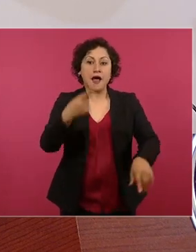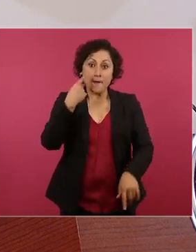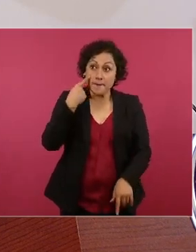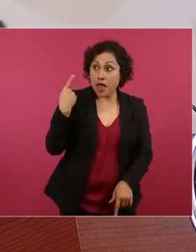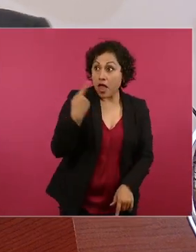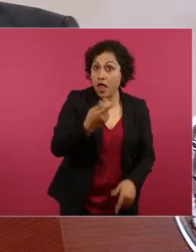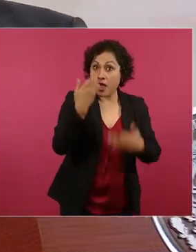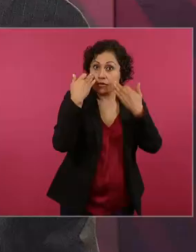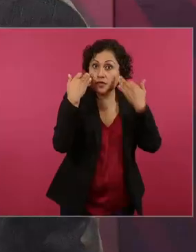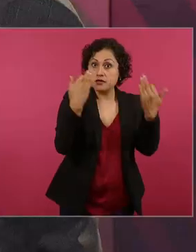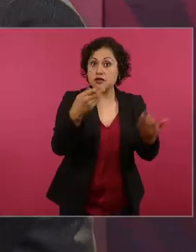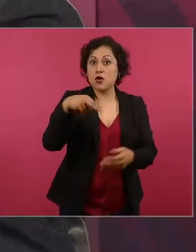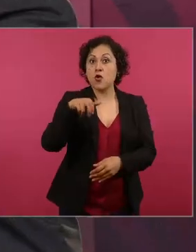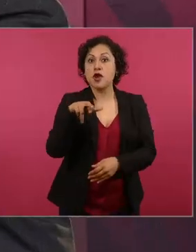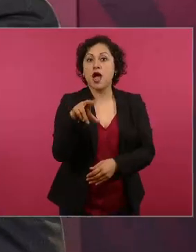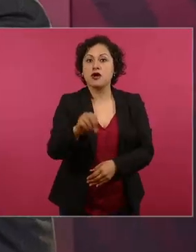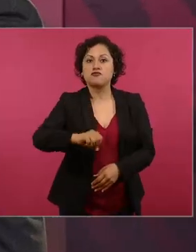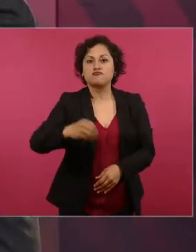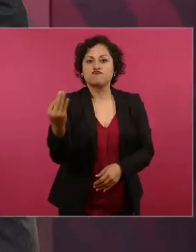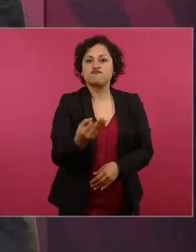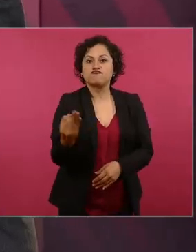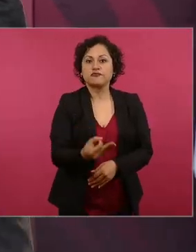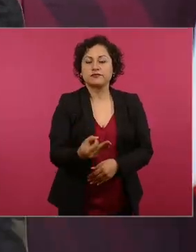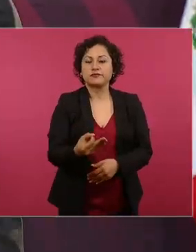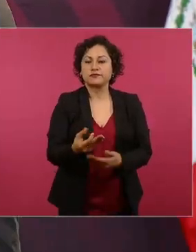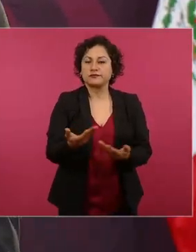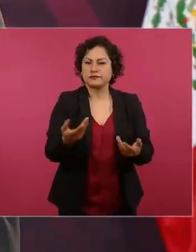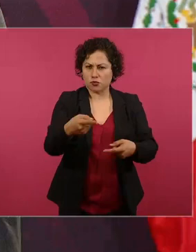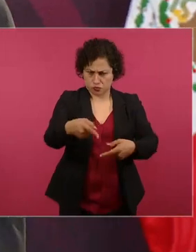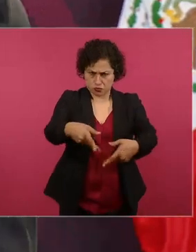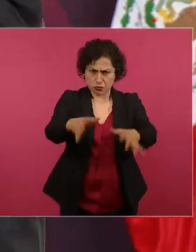se pillan. Pero, y